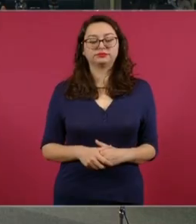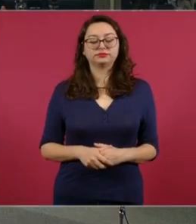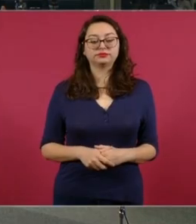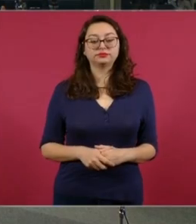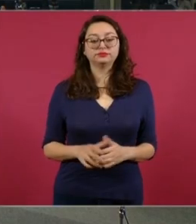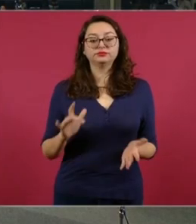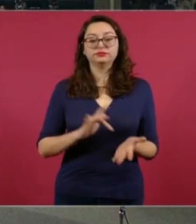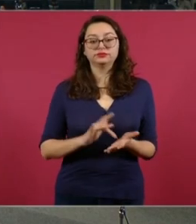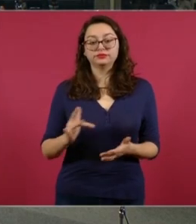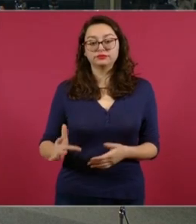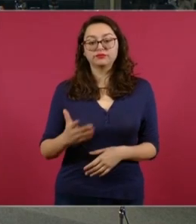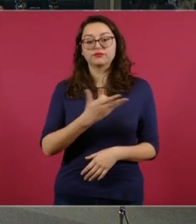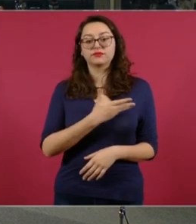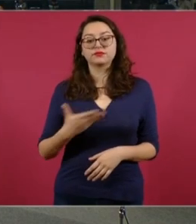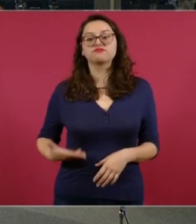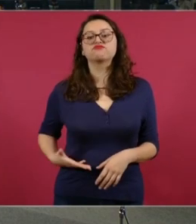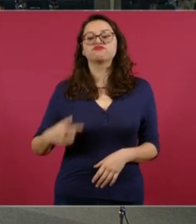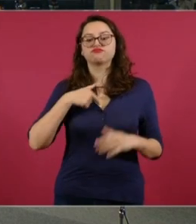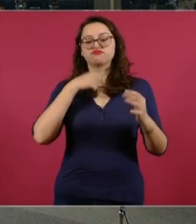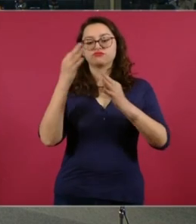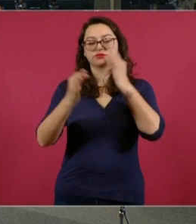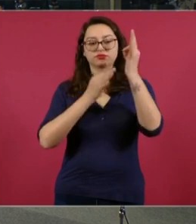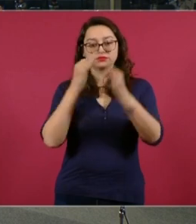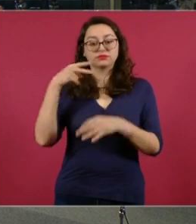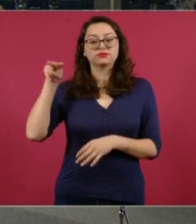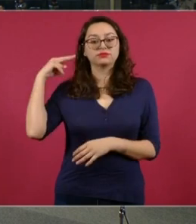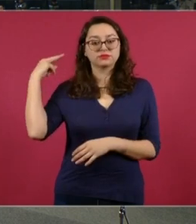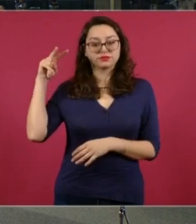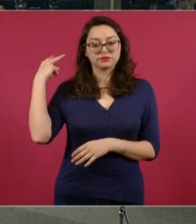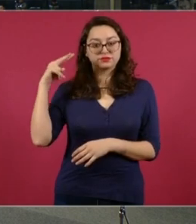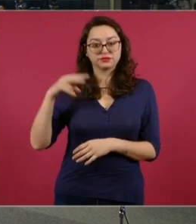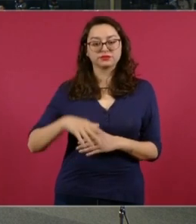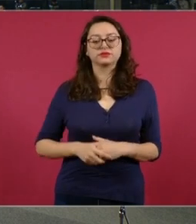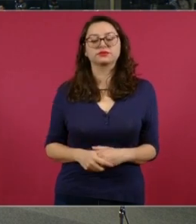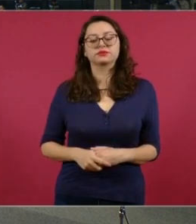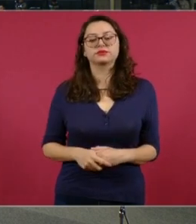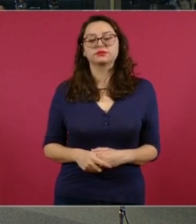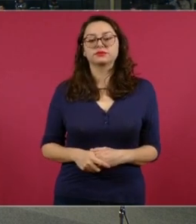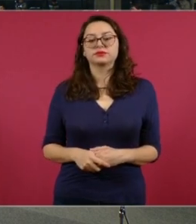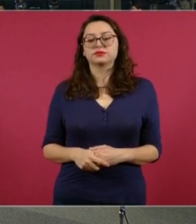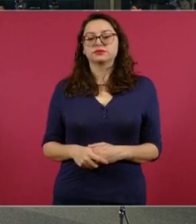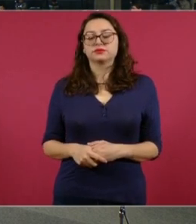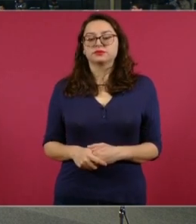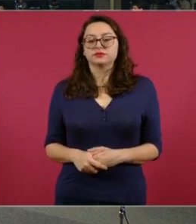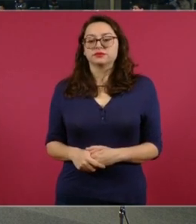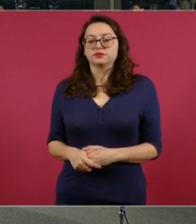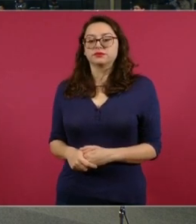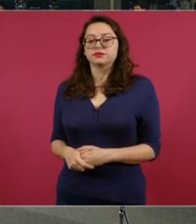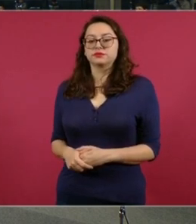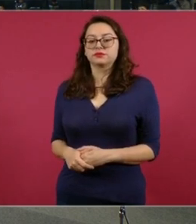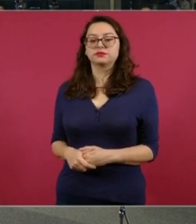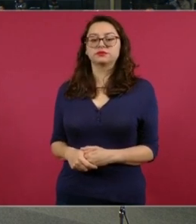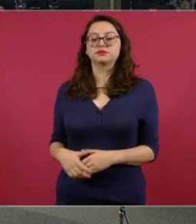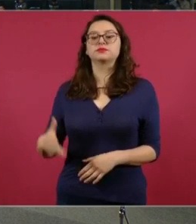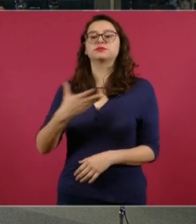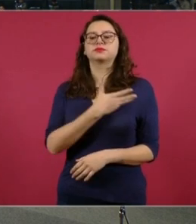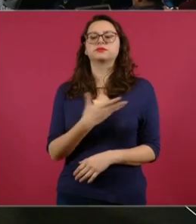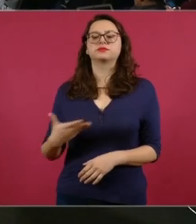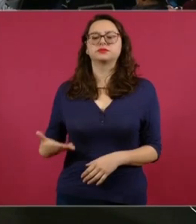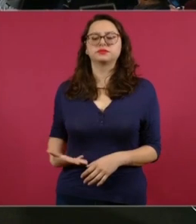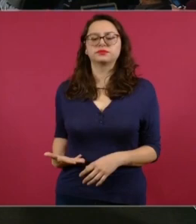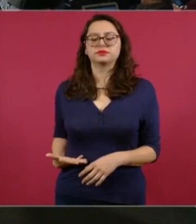presidente. Vanguardia Veracruz. Presidente, en semanas pasadas aquí una compañera habló sobre